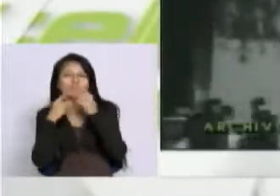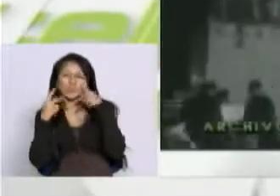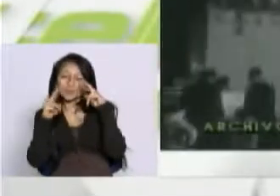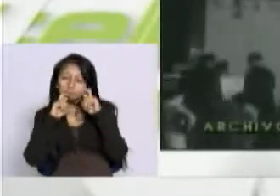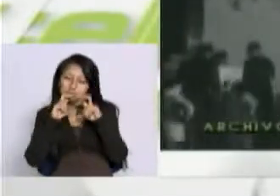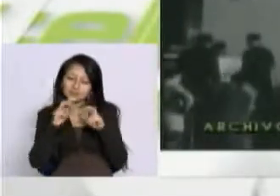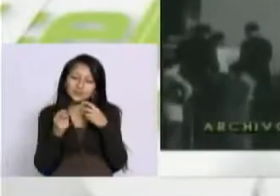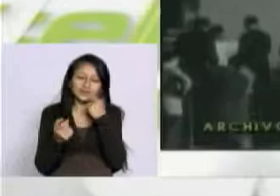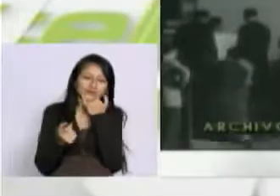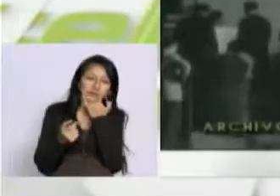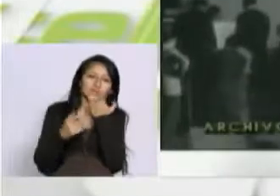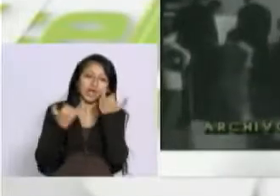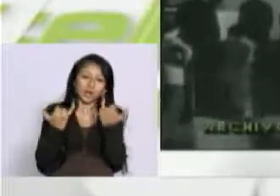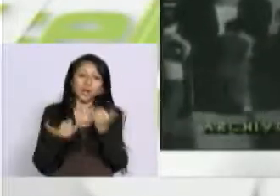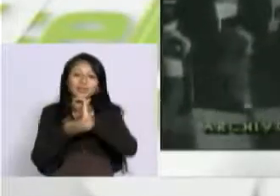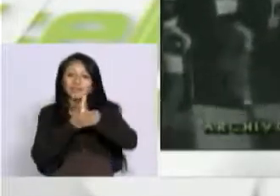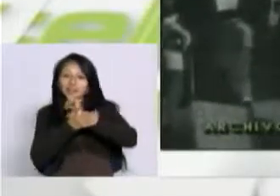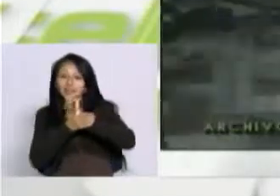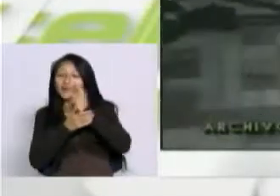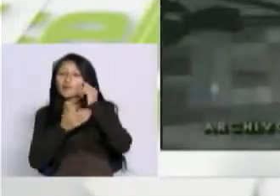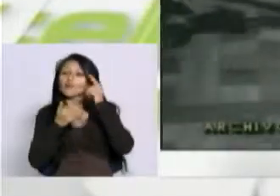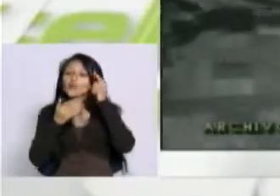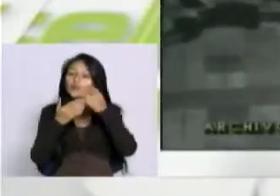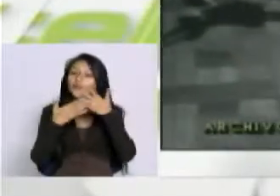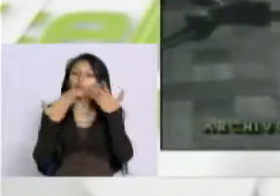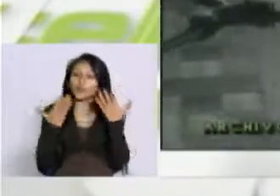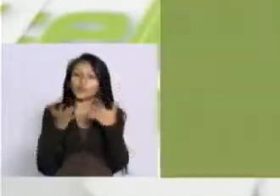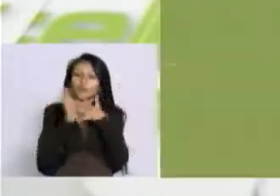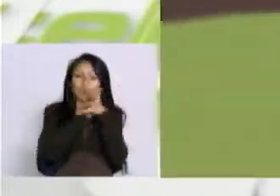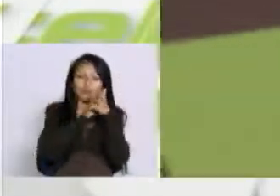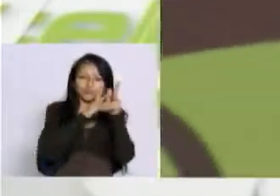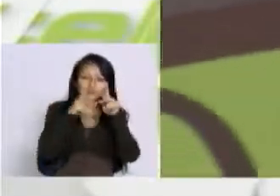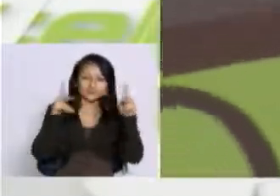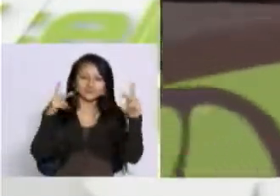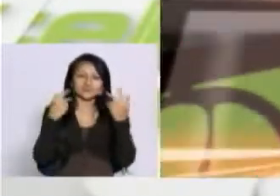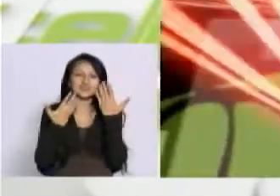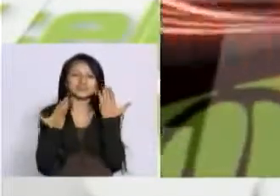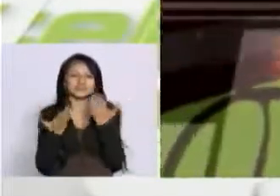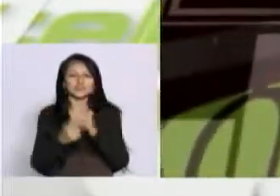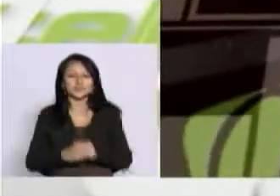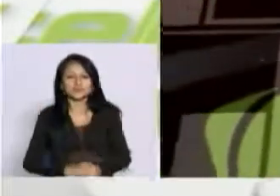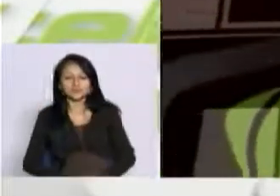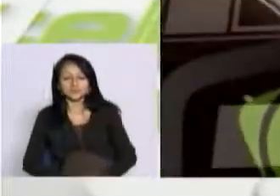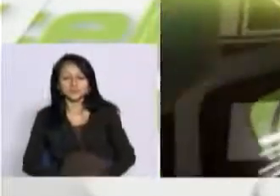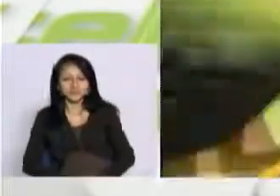y la perspectiva del canal regional en su área de influencia.